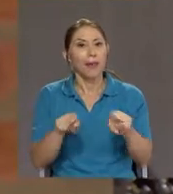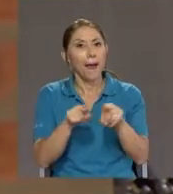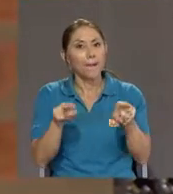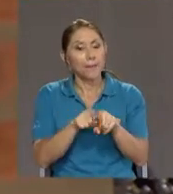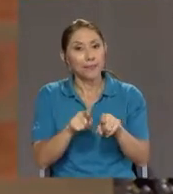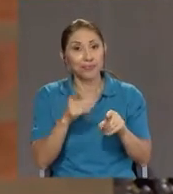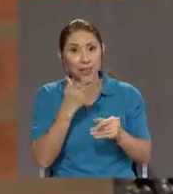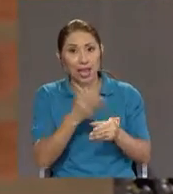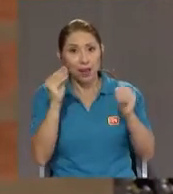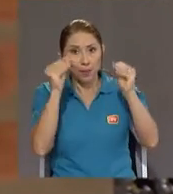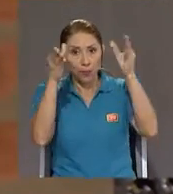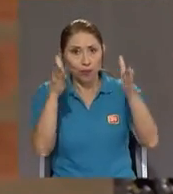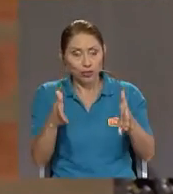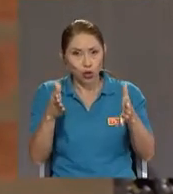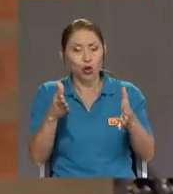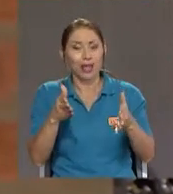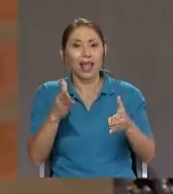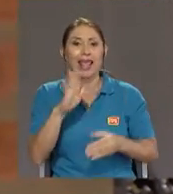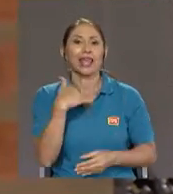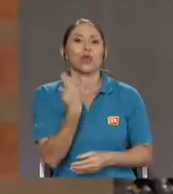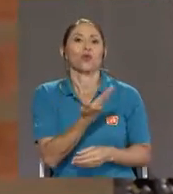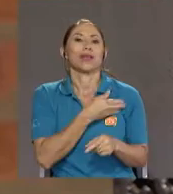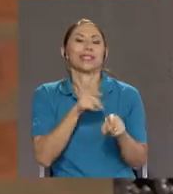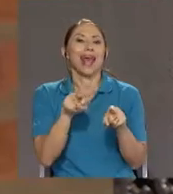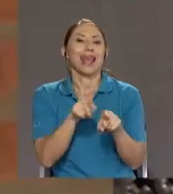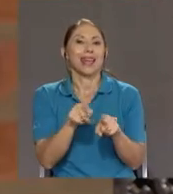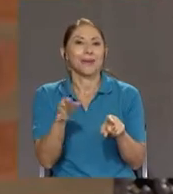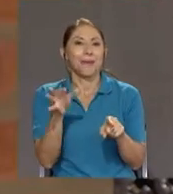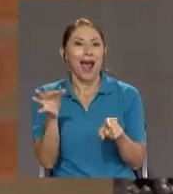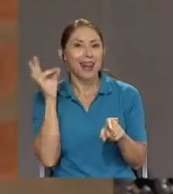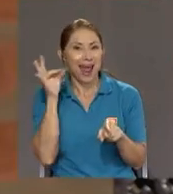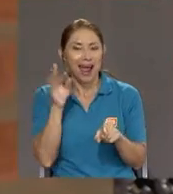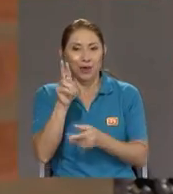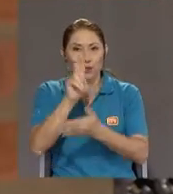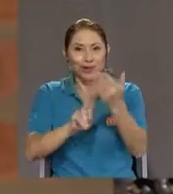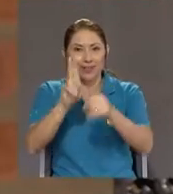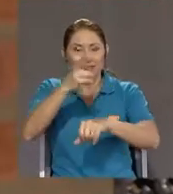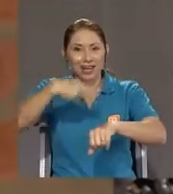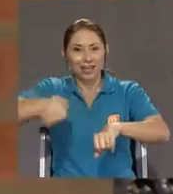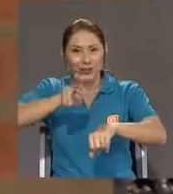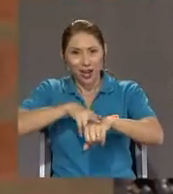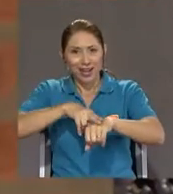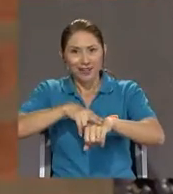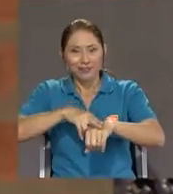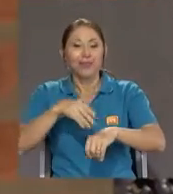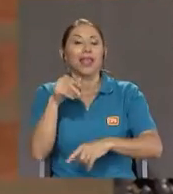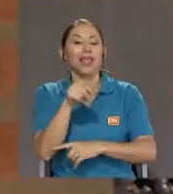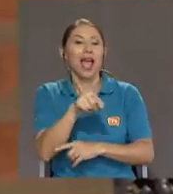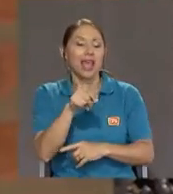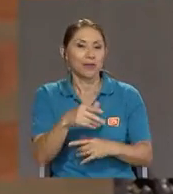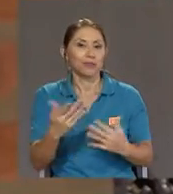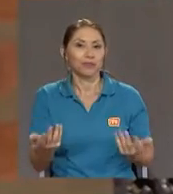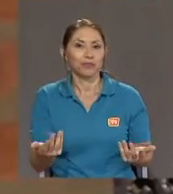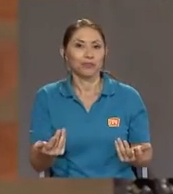profesor Herrero es profesor en nuestra hermana, la Universidad Nacional, y ahí ha